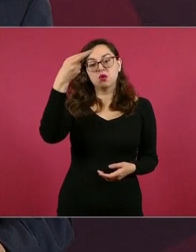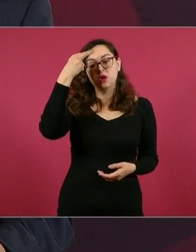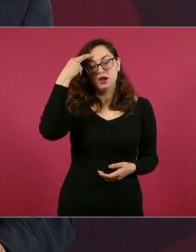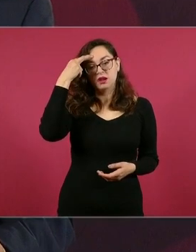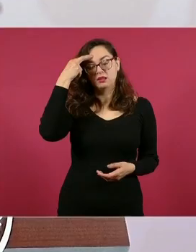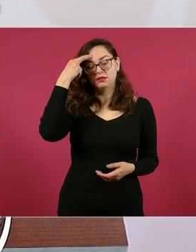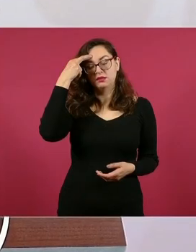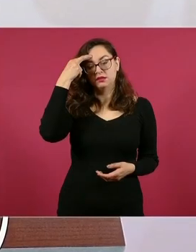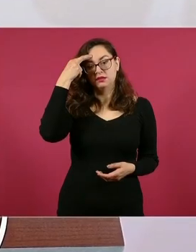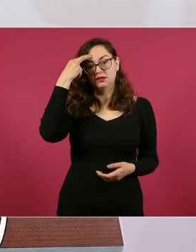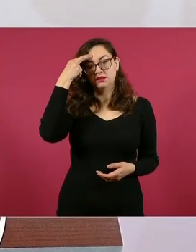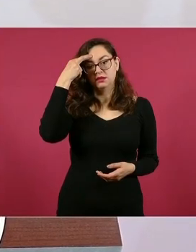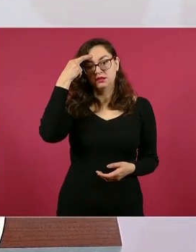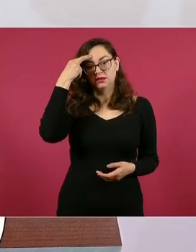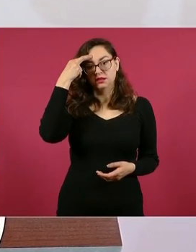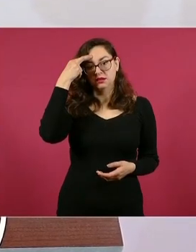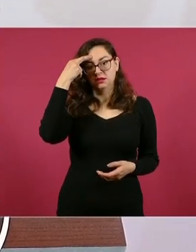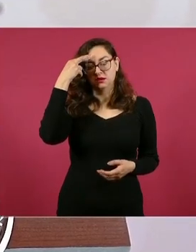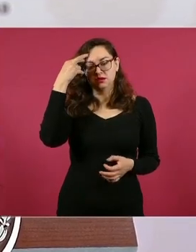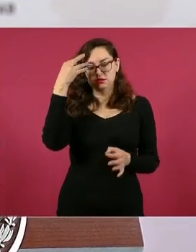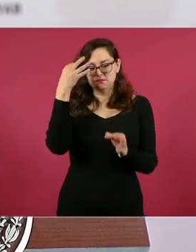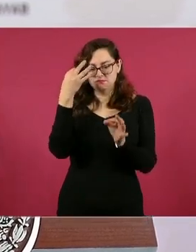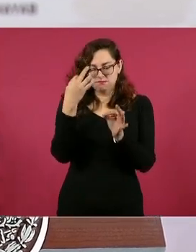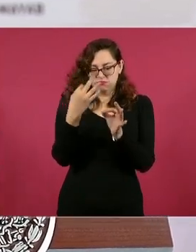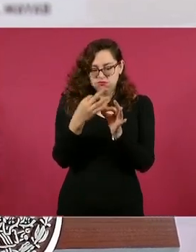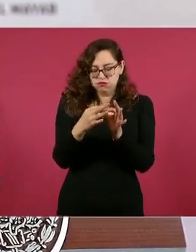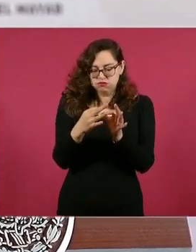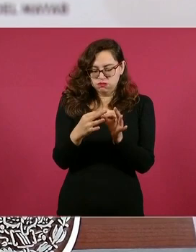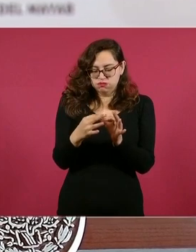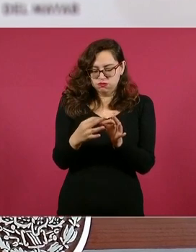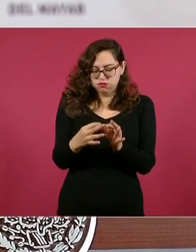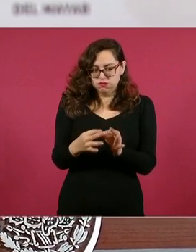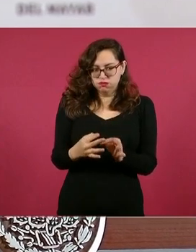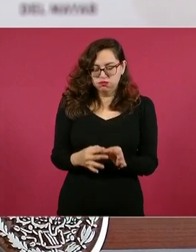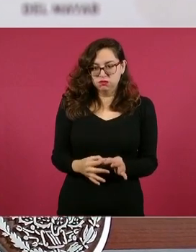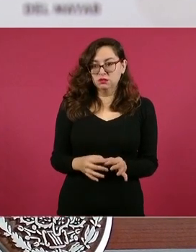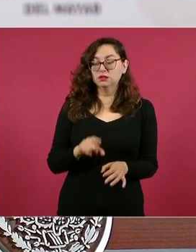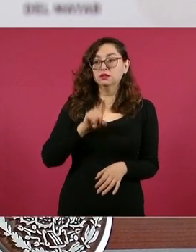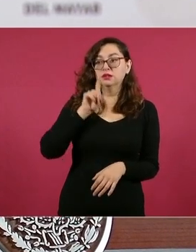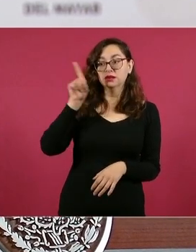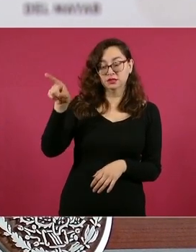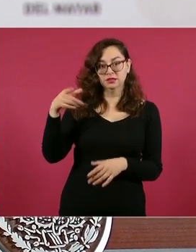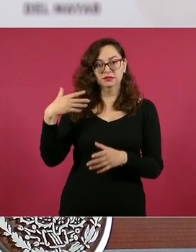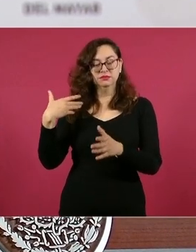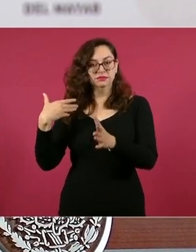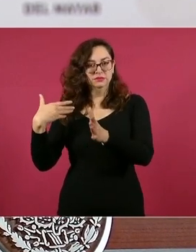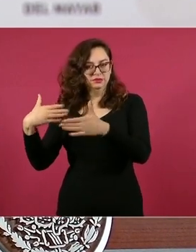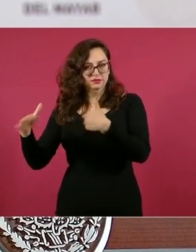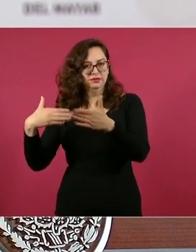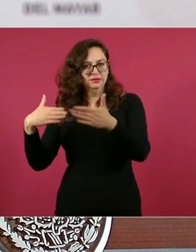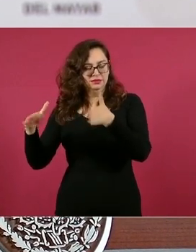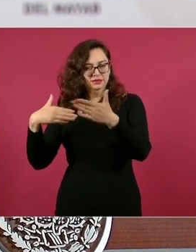consiguió la soberanía del canal de el general torrijos